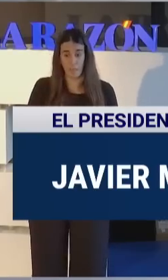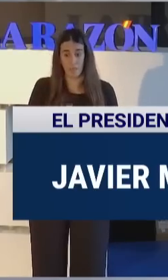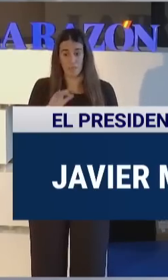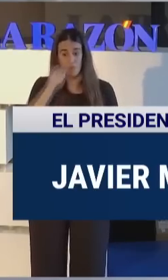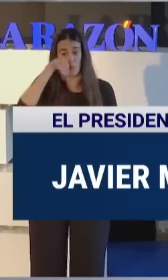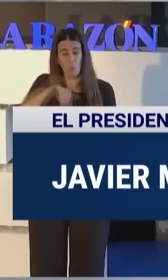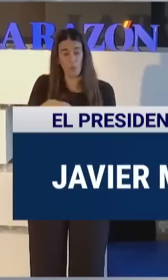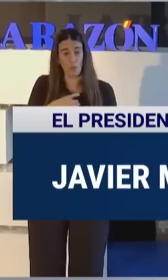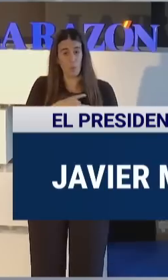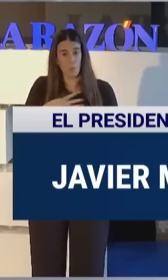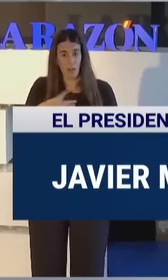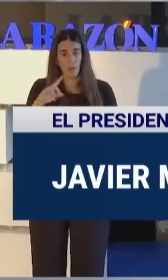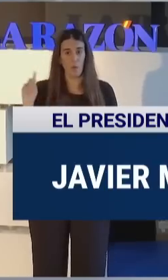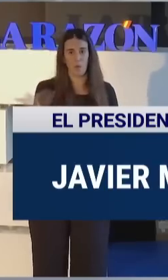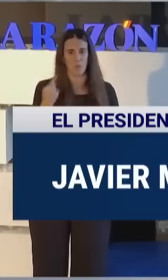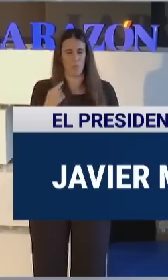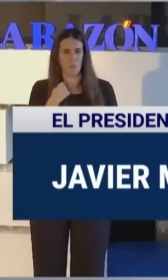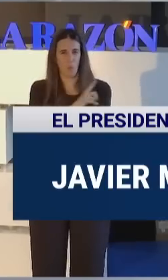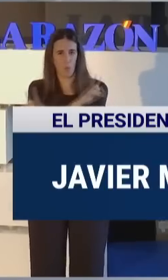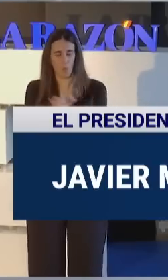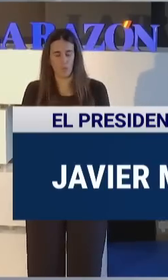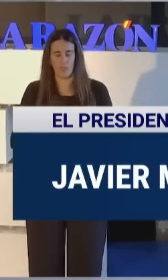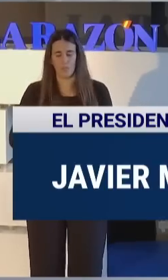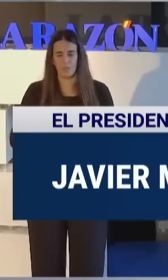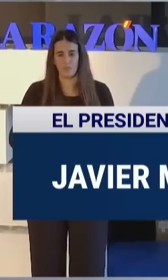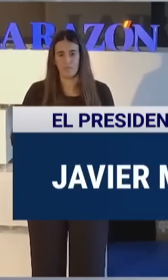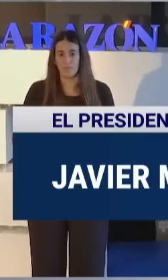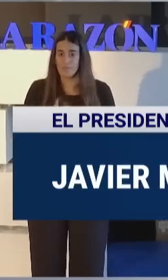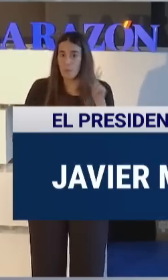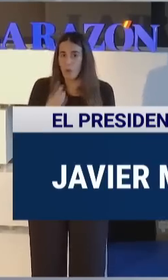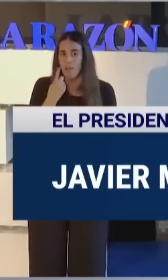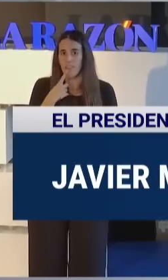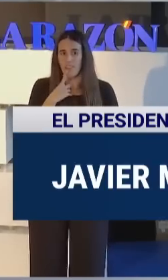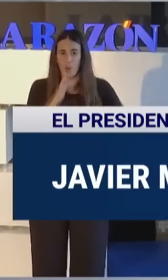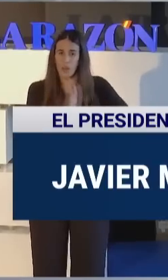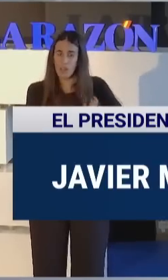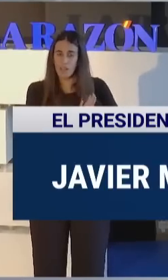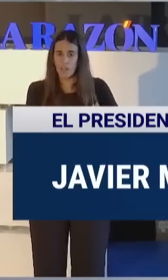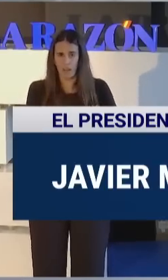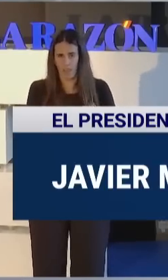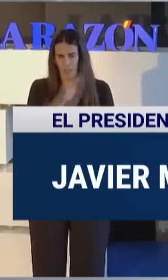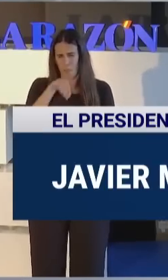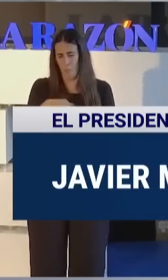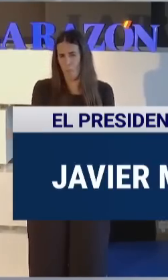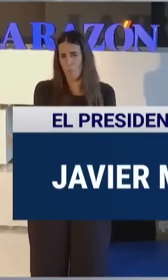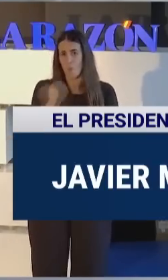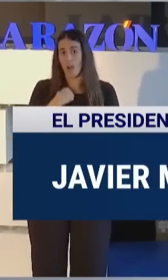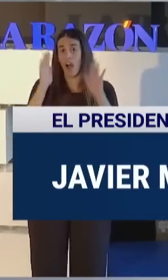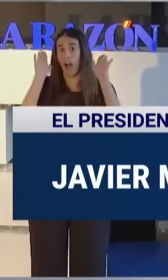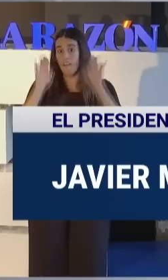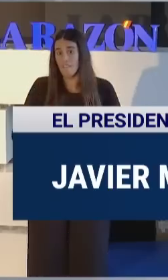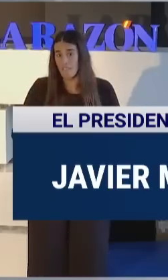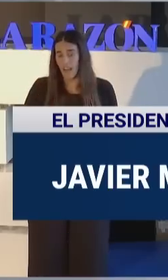blanco. Después dijeron que la izquierda nos iba a llenar de goles. Y terminamos sacando